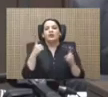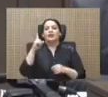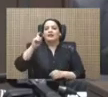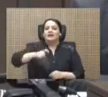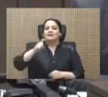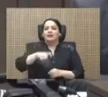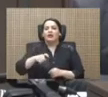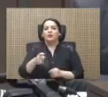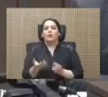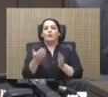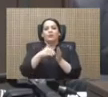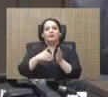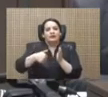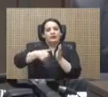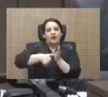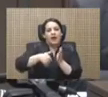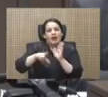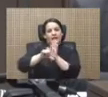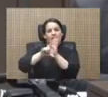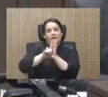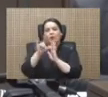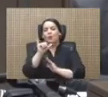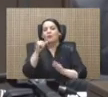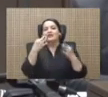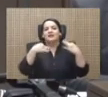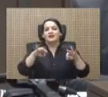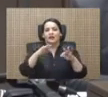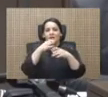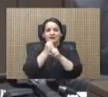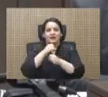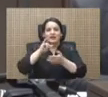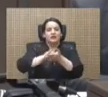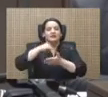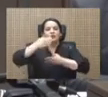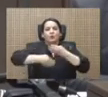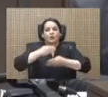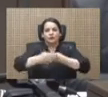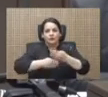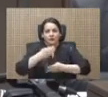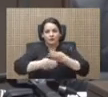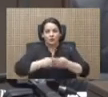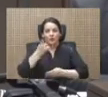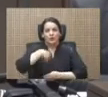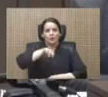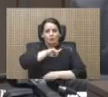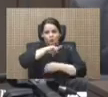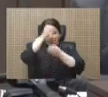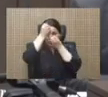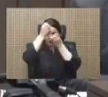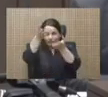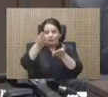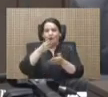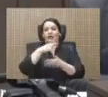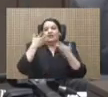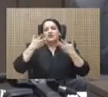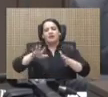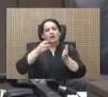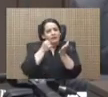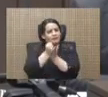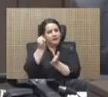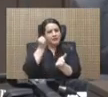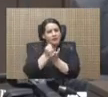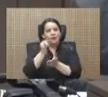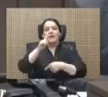legislar, como lo hemos tratado de hacer en este proceso. Hemos informado, hemos investigado